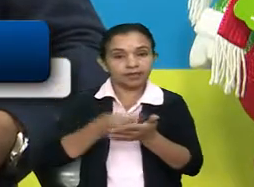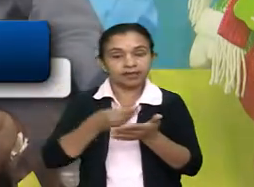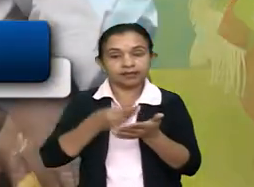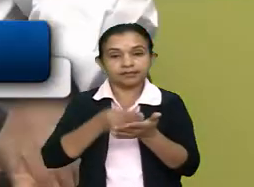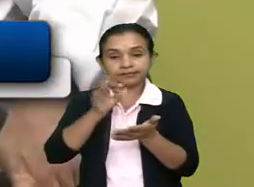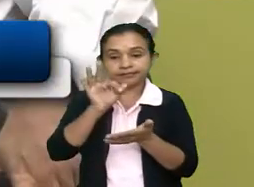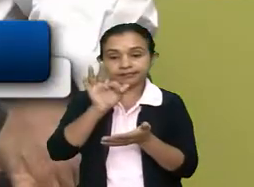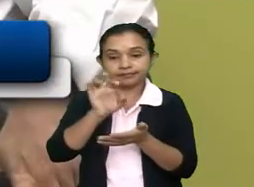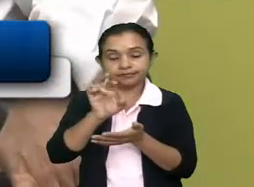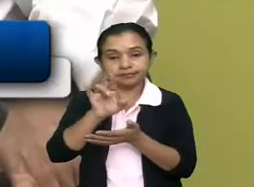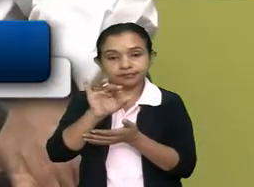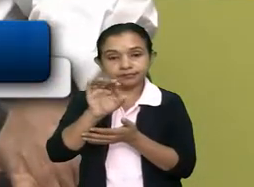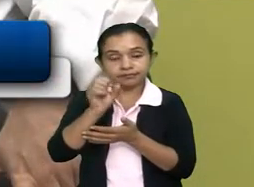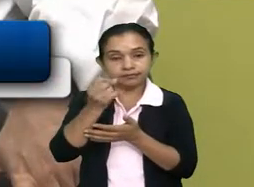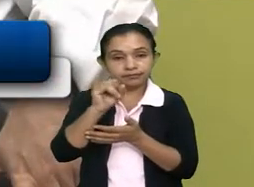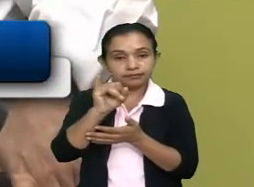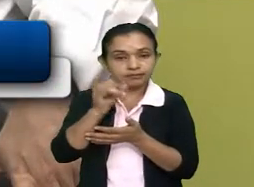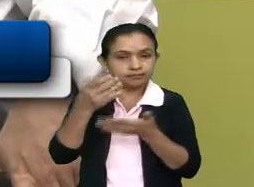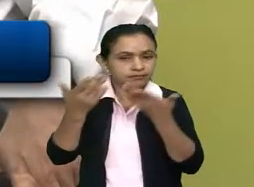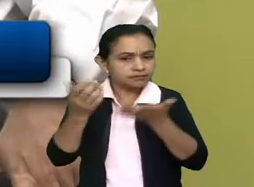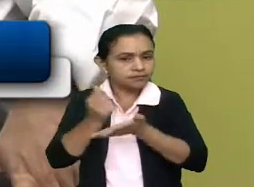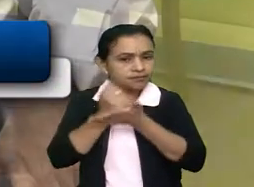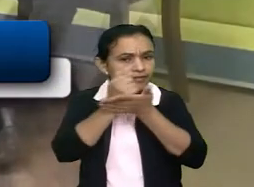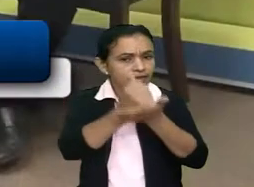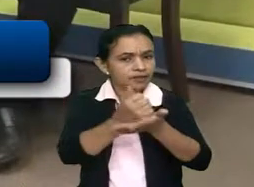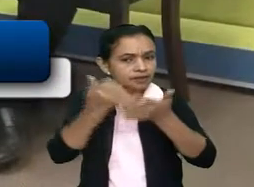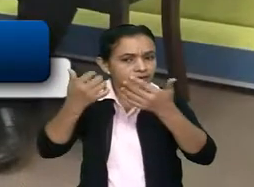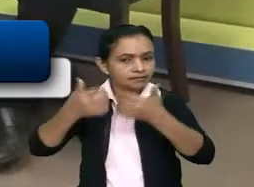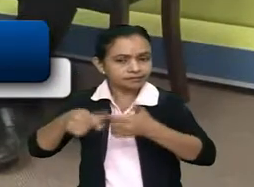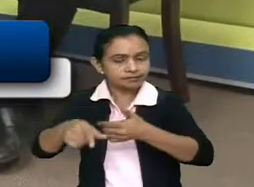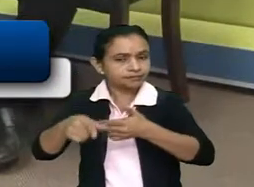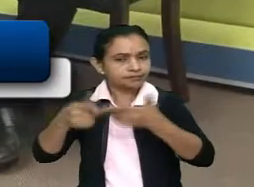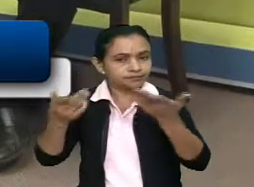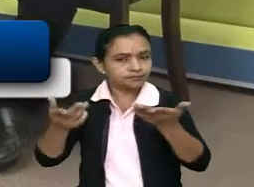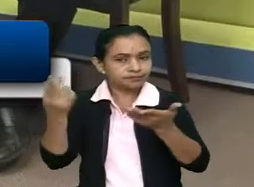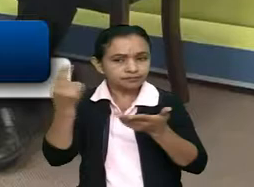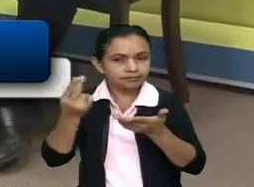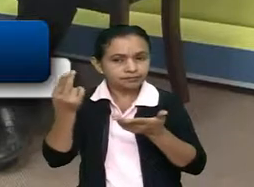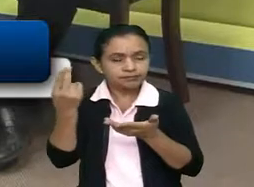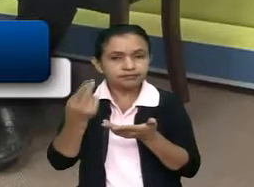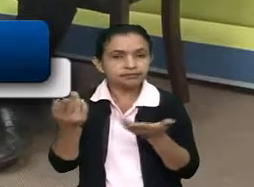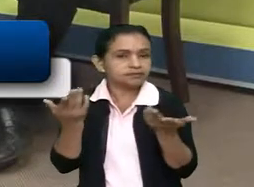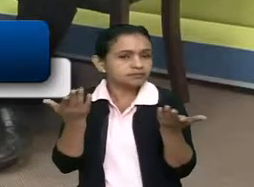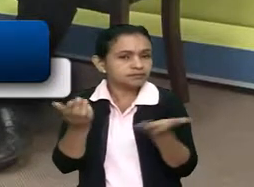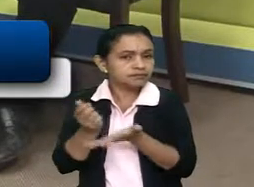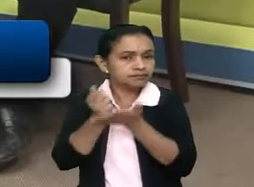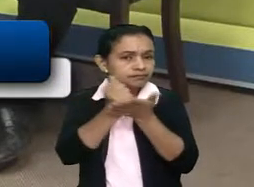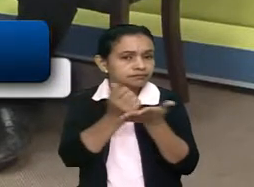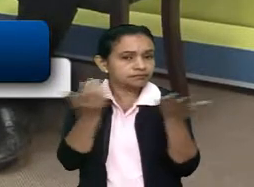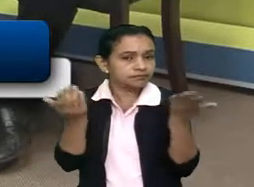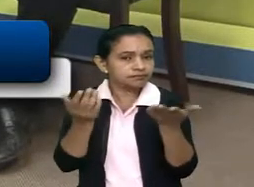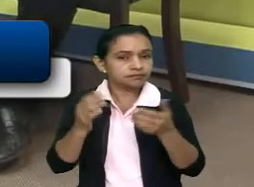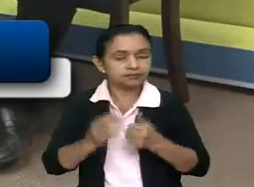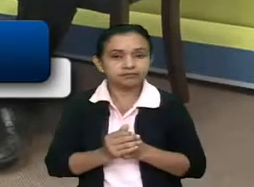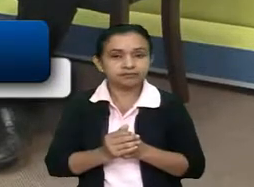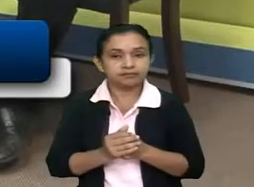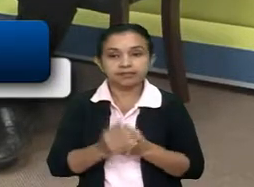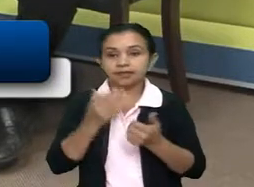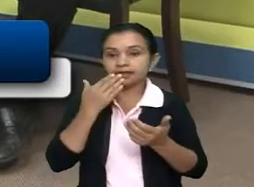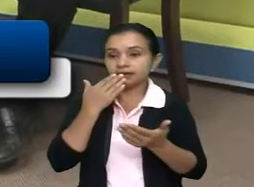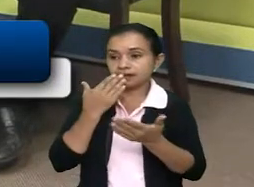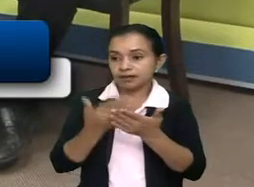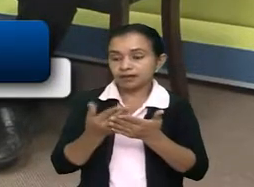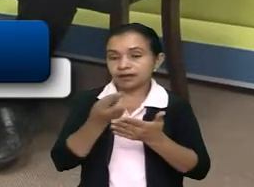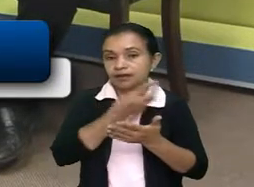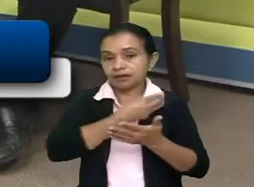felicidad cuál es el beneficio y la importancia que tiene este tipo de tecnología bien bueno gracias al ministerio